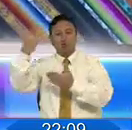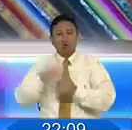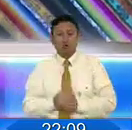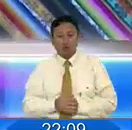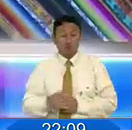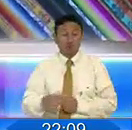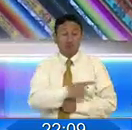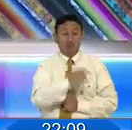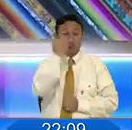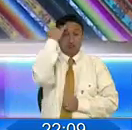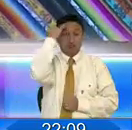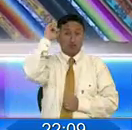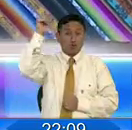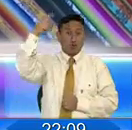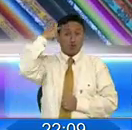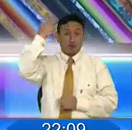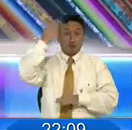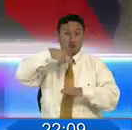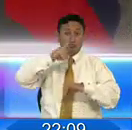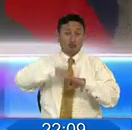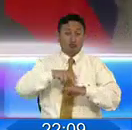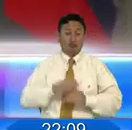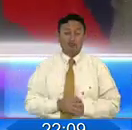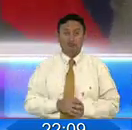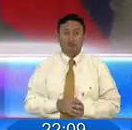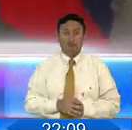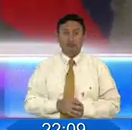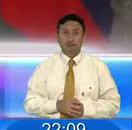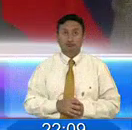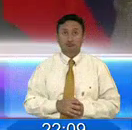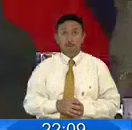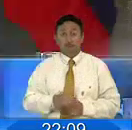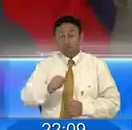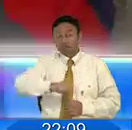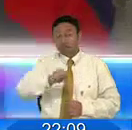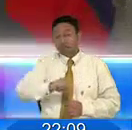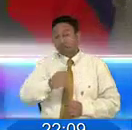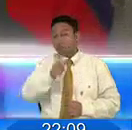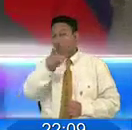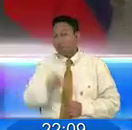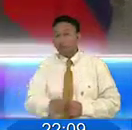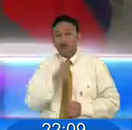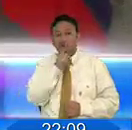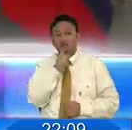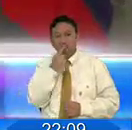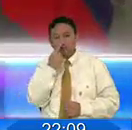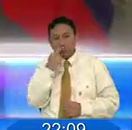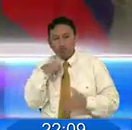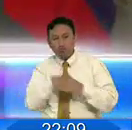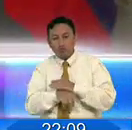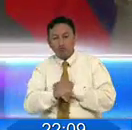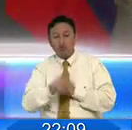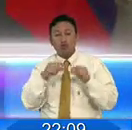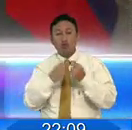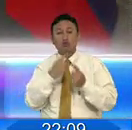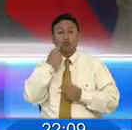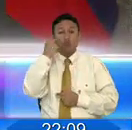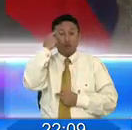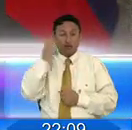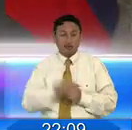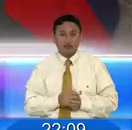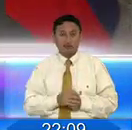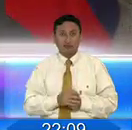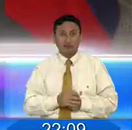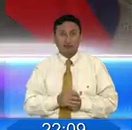conclusión a la que llegó el gobierno nacional. Sí, quienes perversamente intervinieron en este proceso, que fueron los correístas, que gracias a